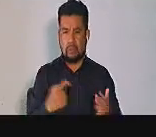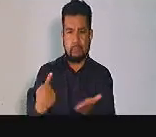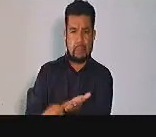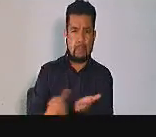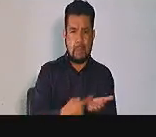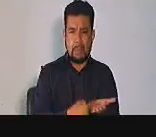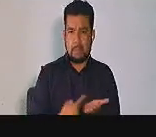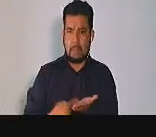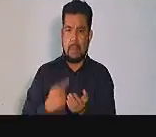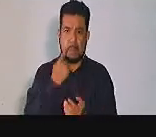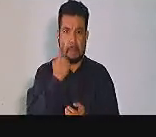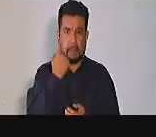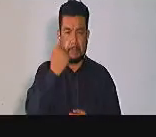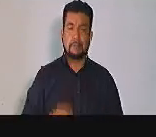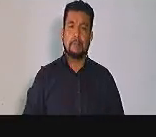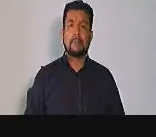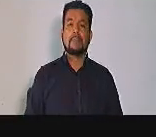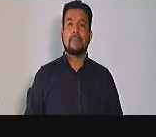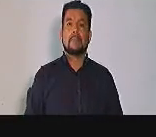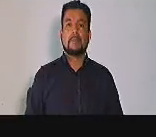primer debate.